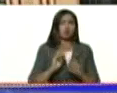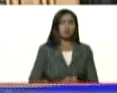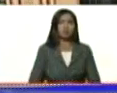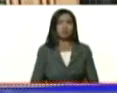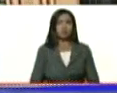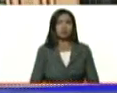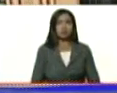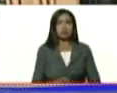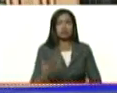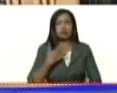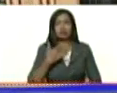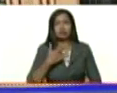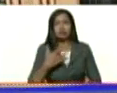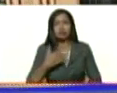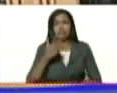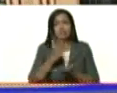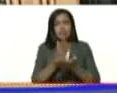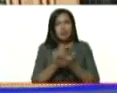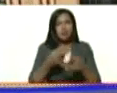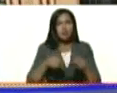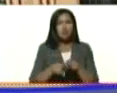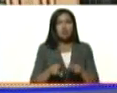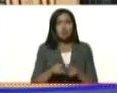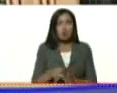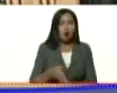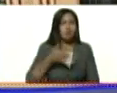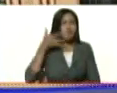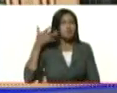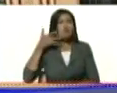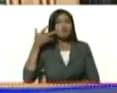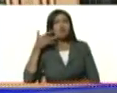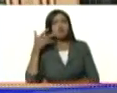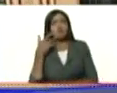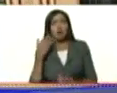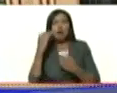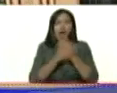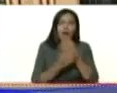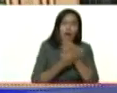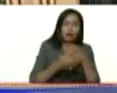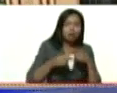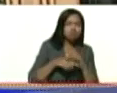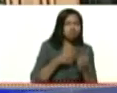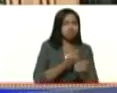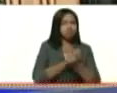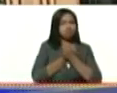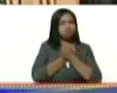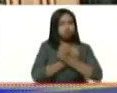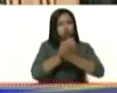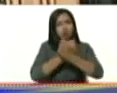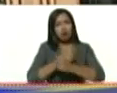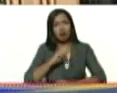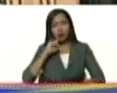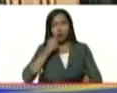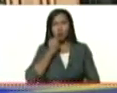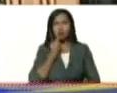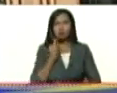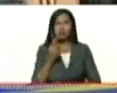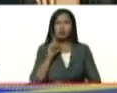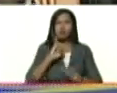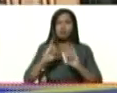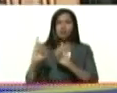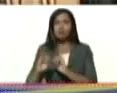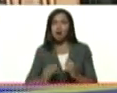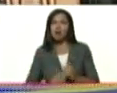siempre atesoró una gran admiración y un gran cariño por Rusia. Eso es lo que se llaman